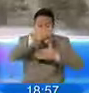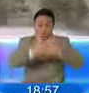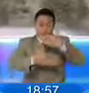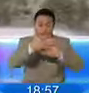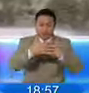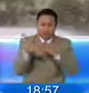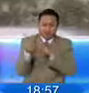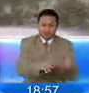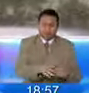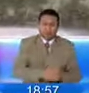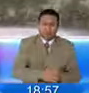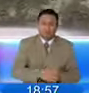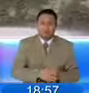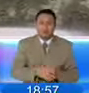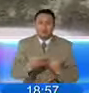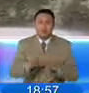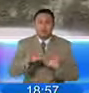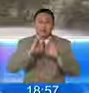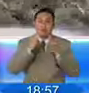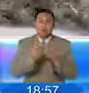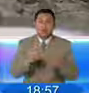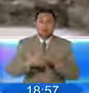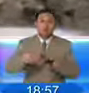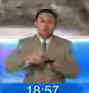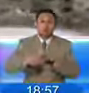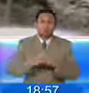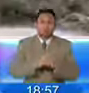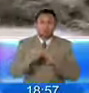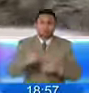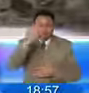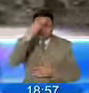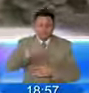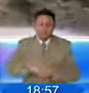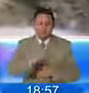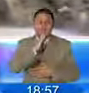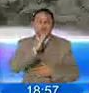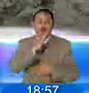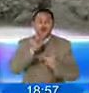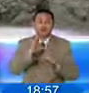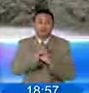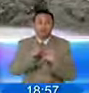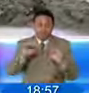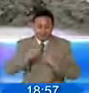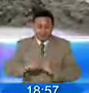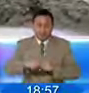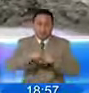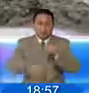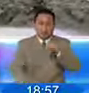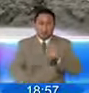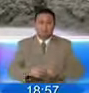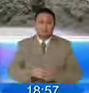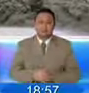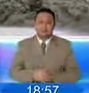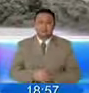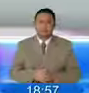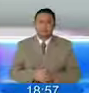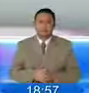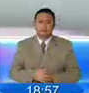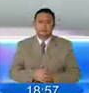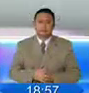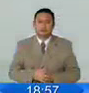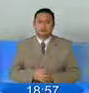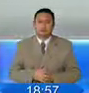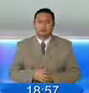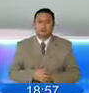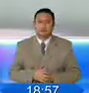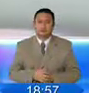casas. Varias familias han sido evacuadas. Se conoce que el sistema de agua potable está averiado. Para